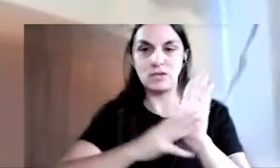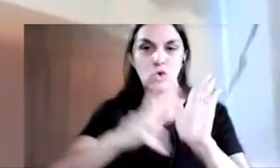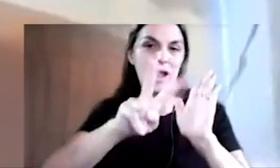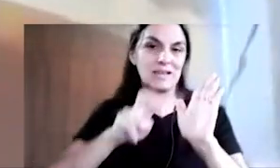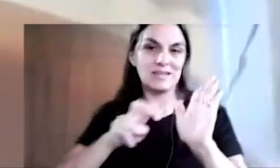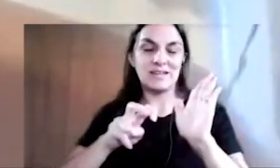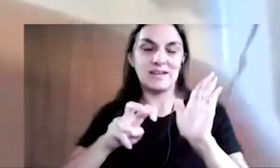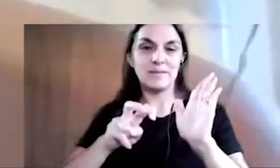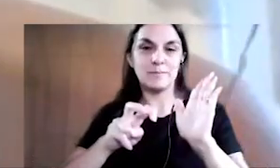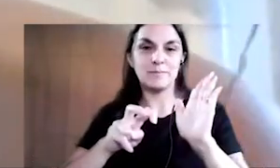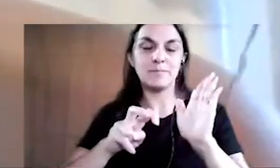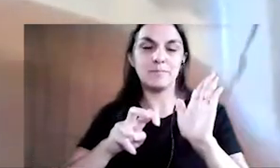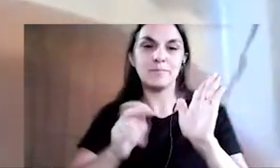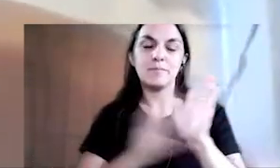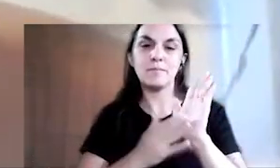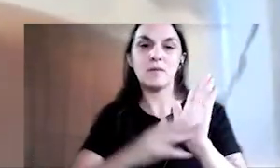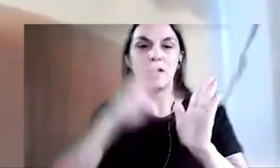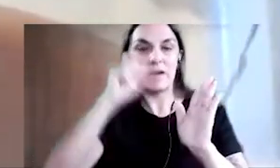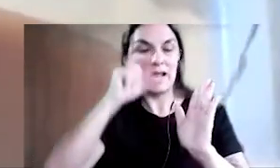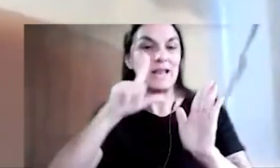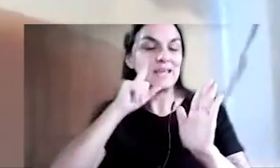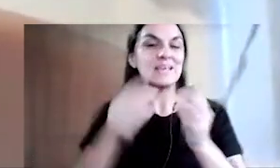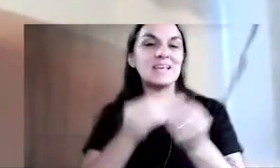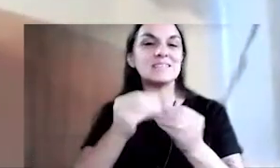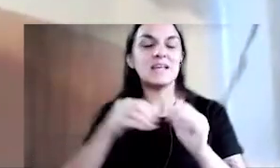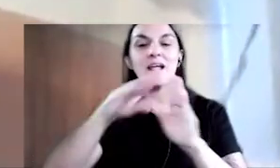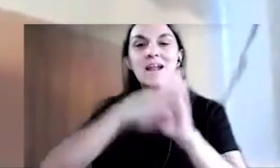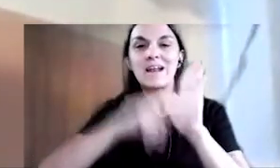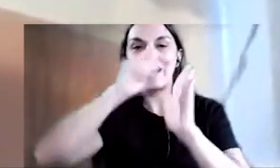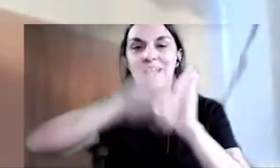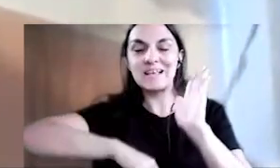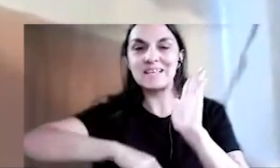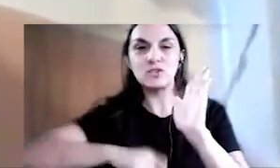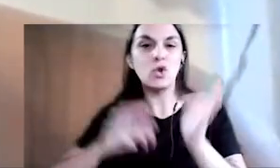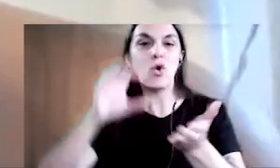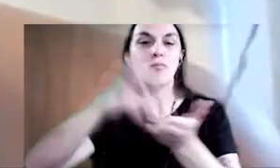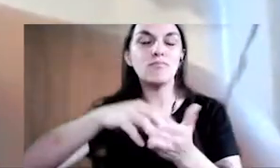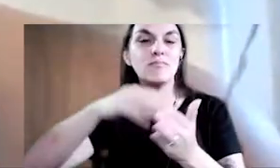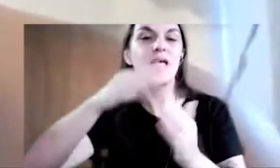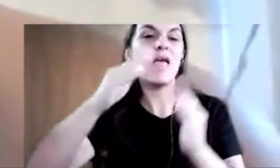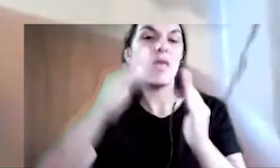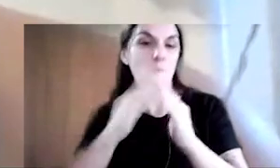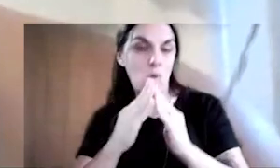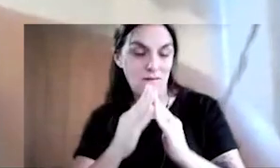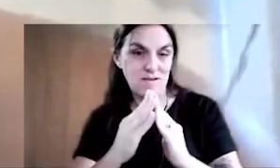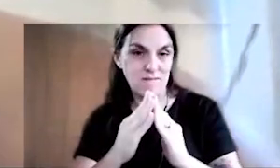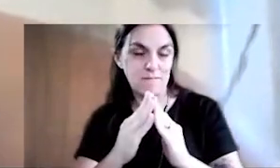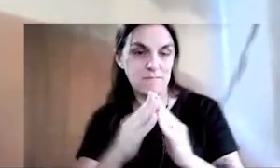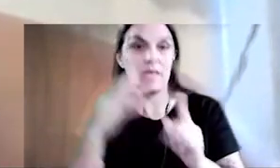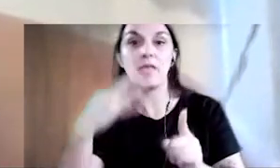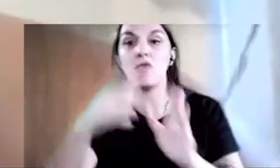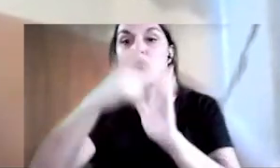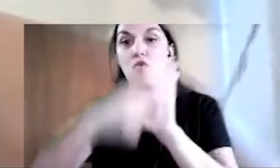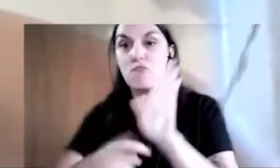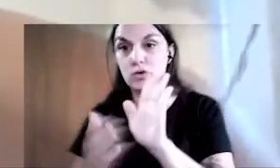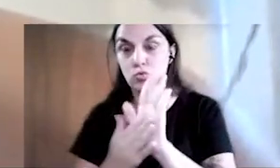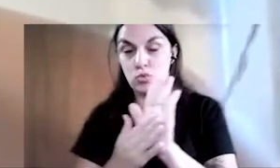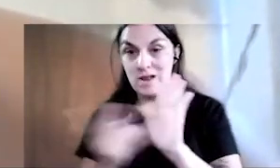alquiler, tiene que estar en el REL y en el registro de locación de inmuebles, y tiene que tener las facturas.